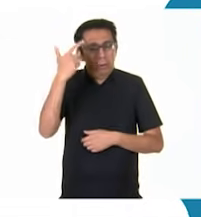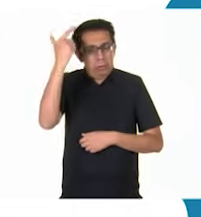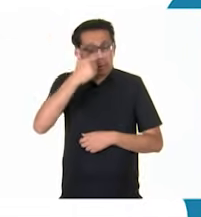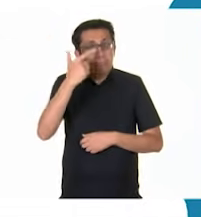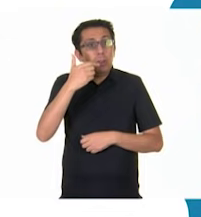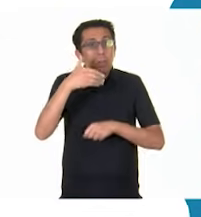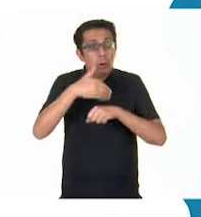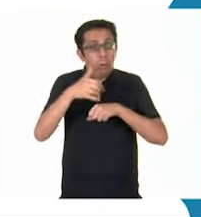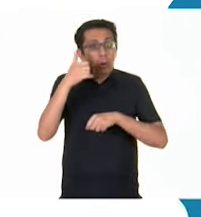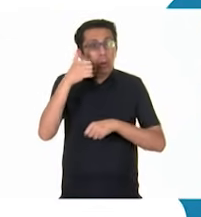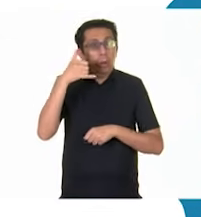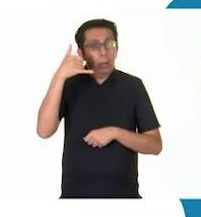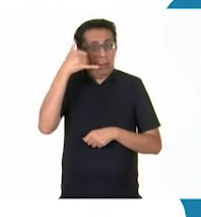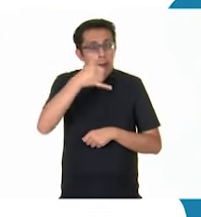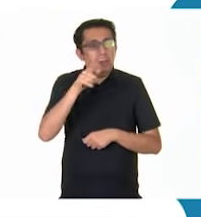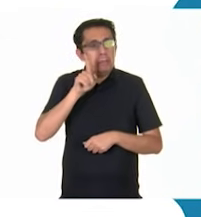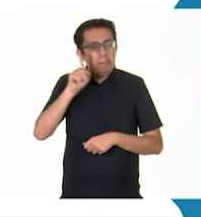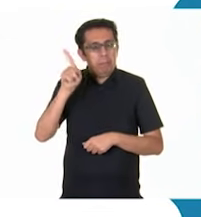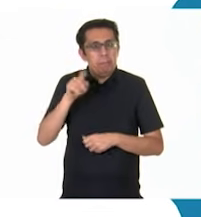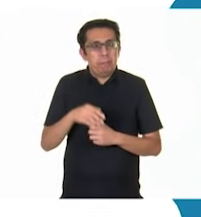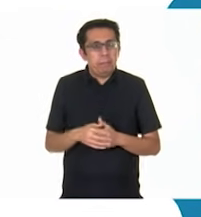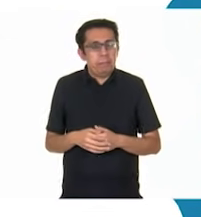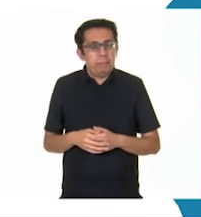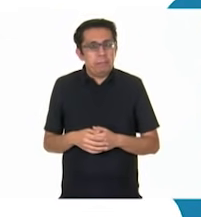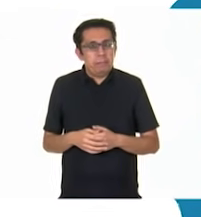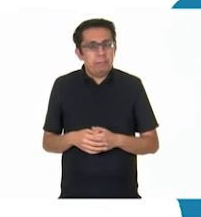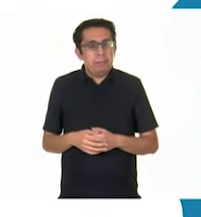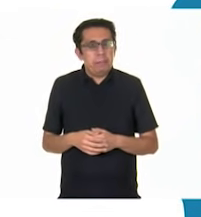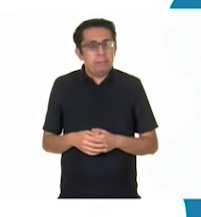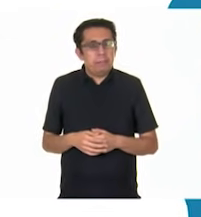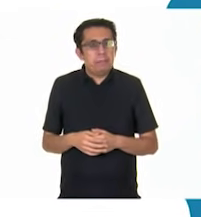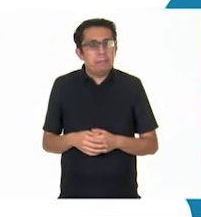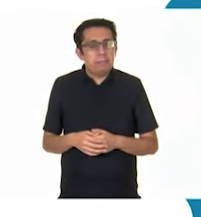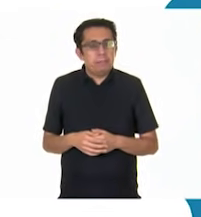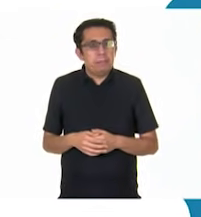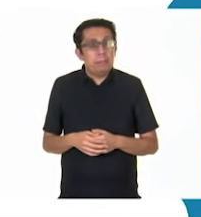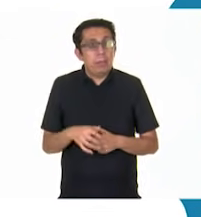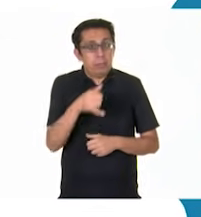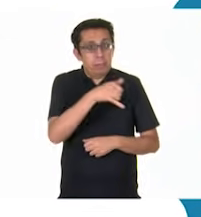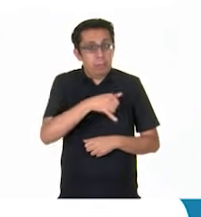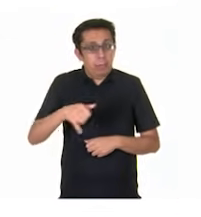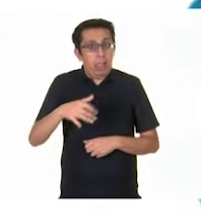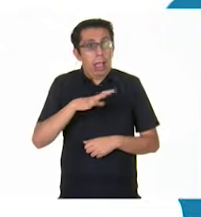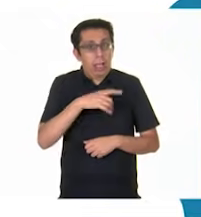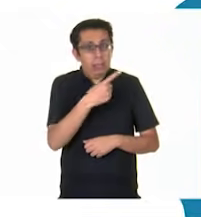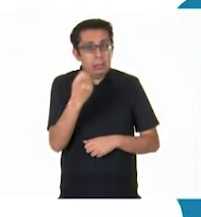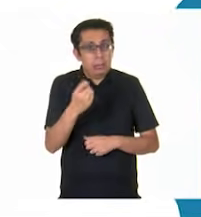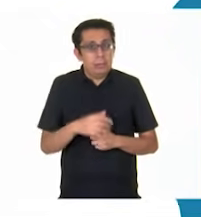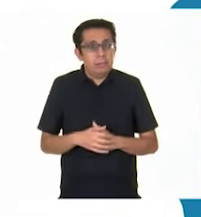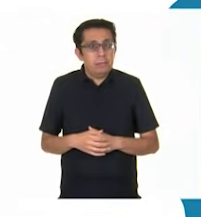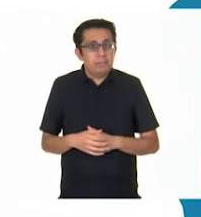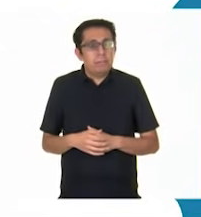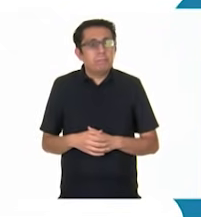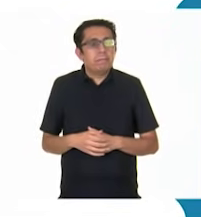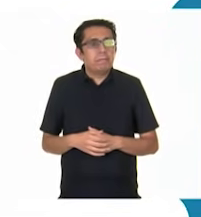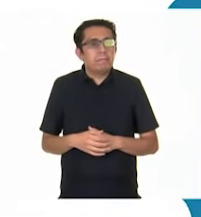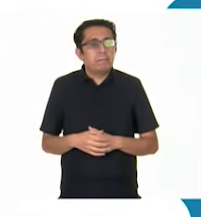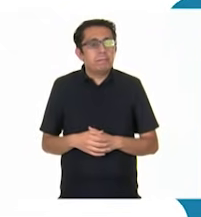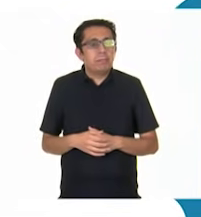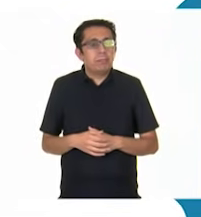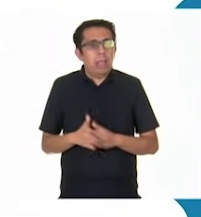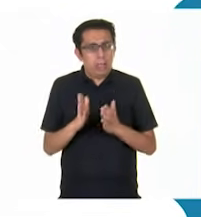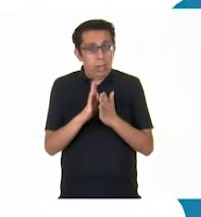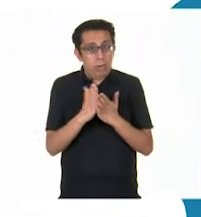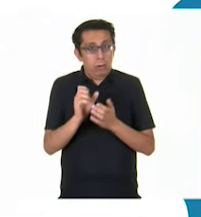teléfono 5541-720413 con 100 líneas. También puedes